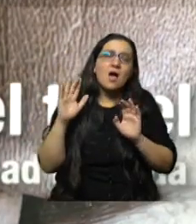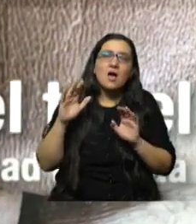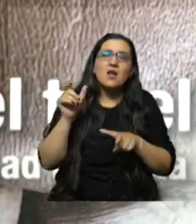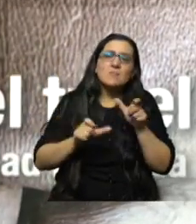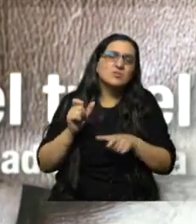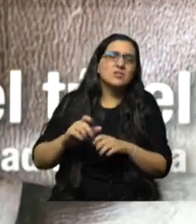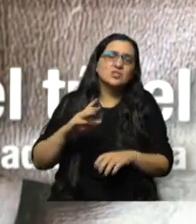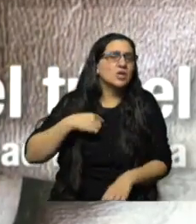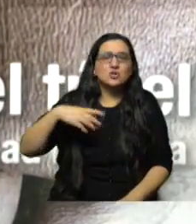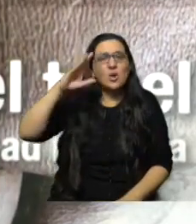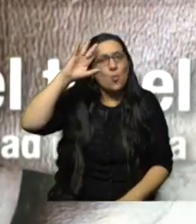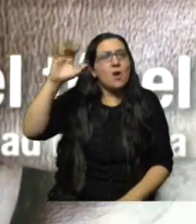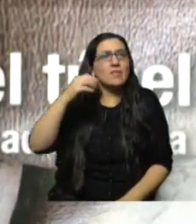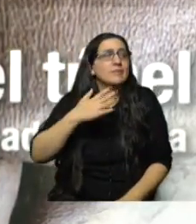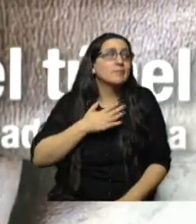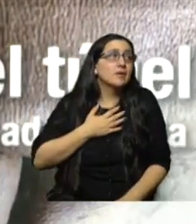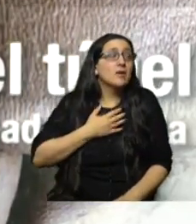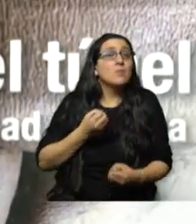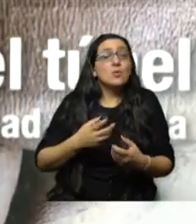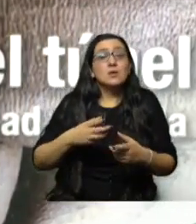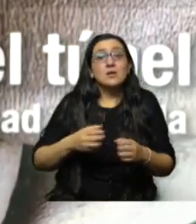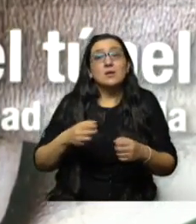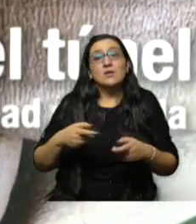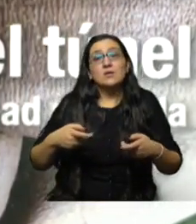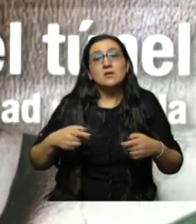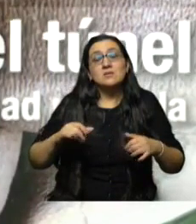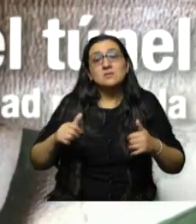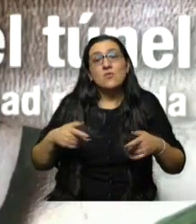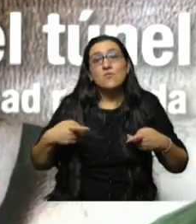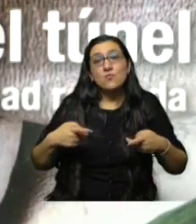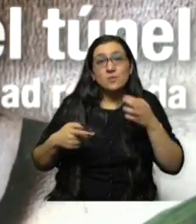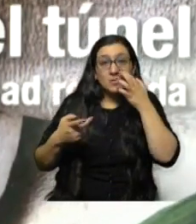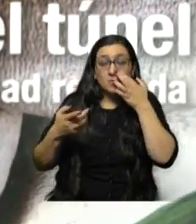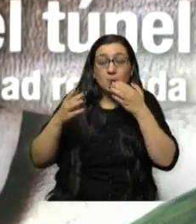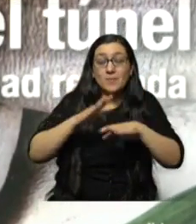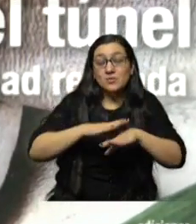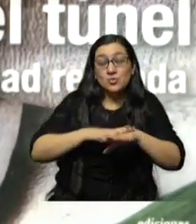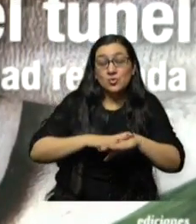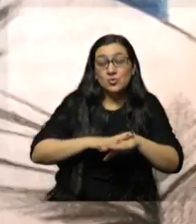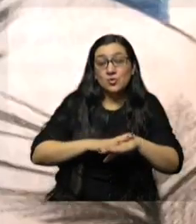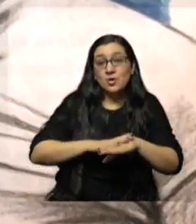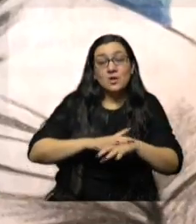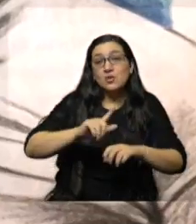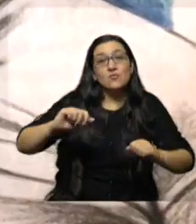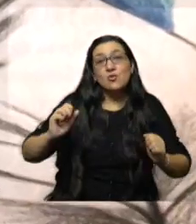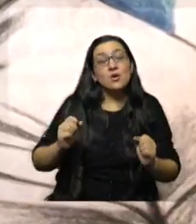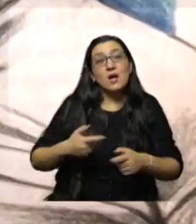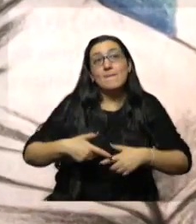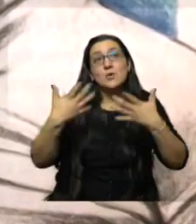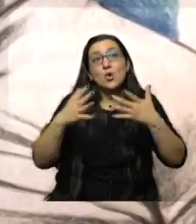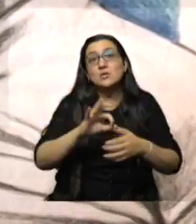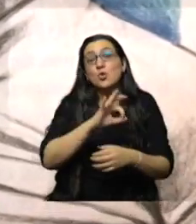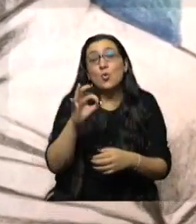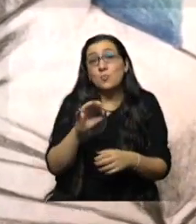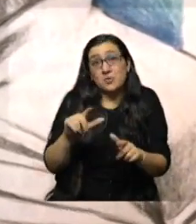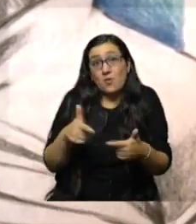eran asociadas a los triunfos o por vaya uno a saber qué. Y porque no había redes también. También, y se terminaron, claro, Desdibujando en nuestra historia.